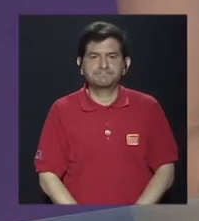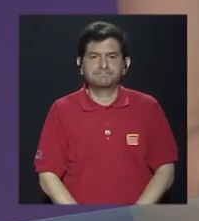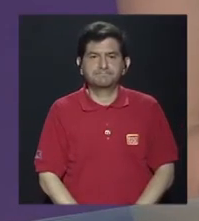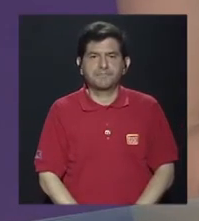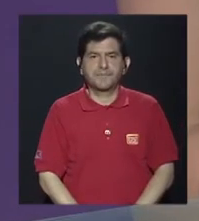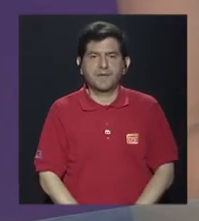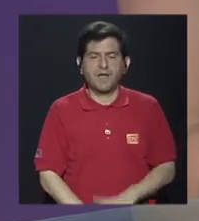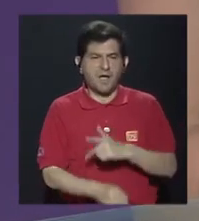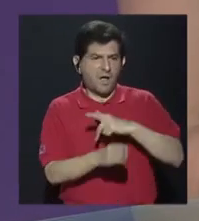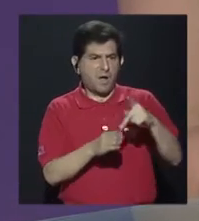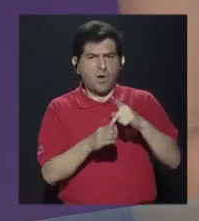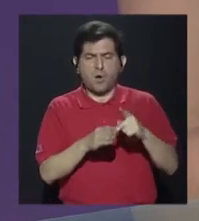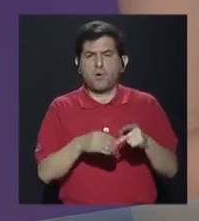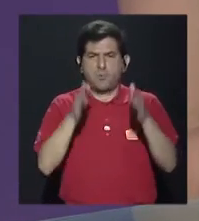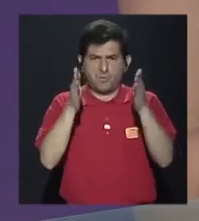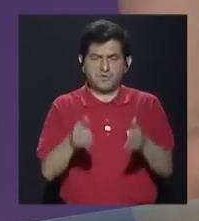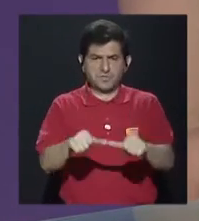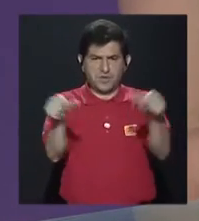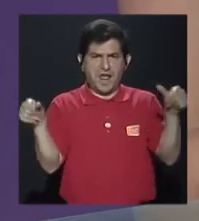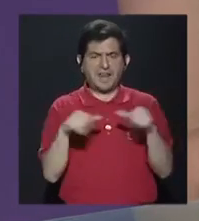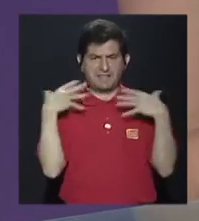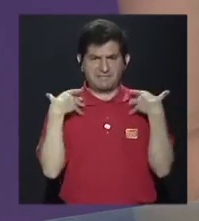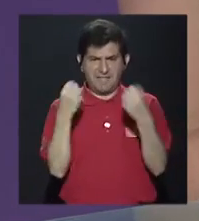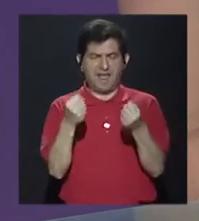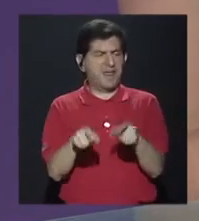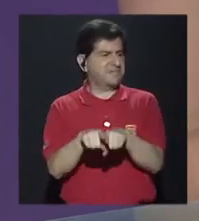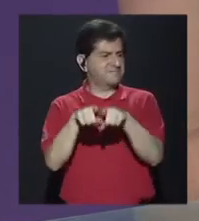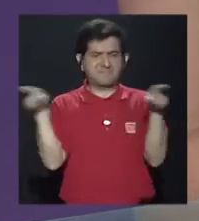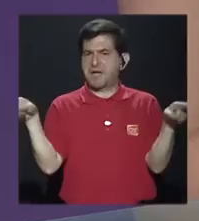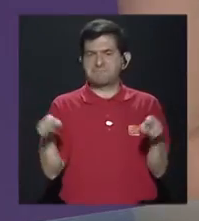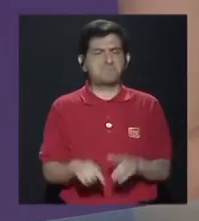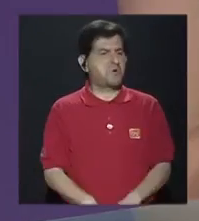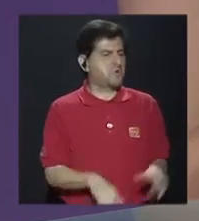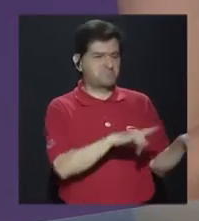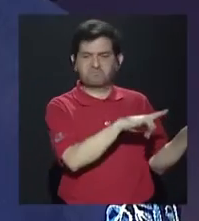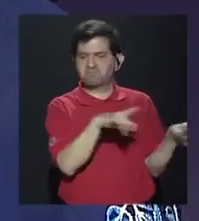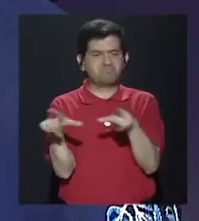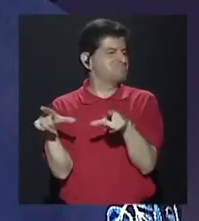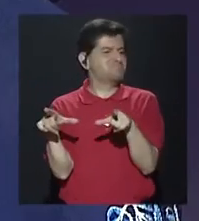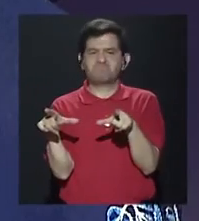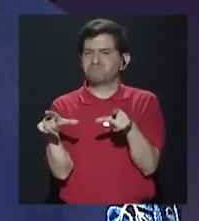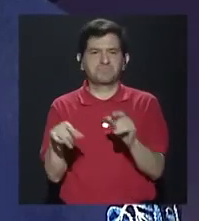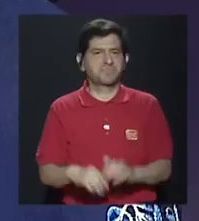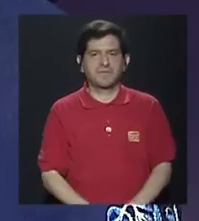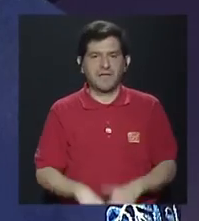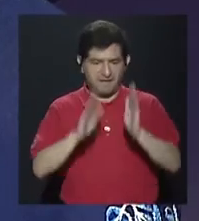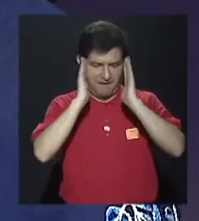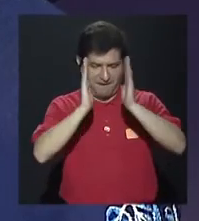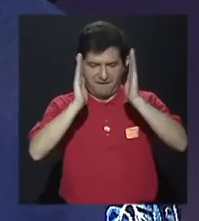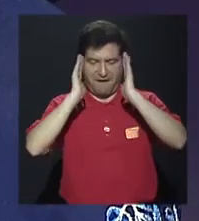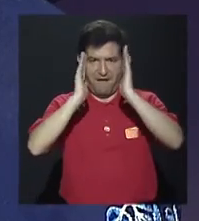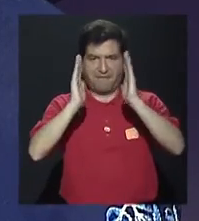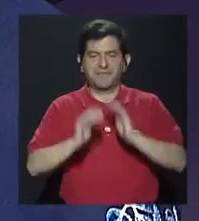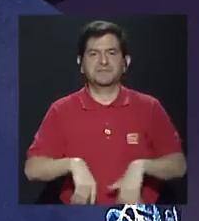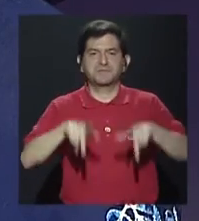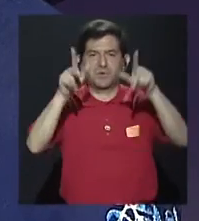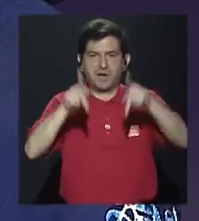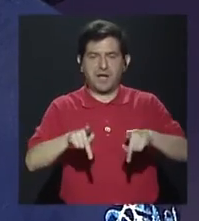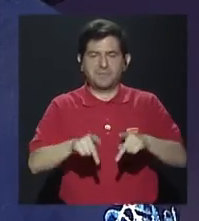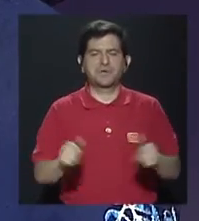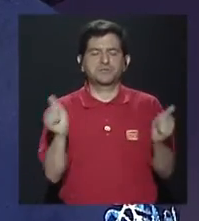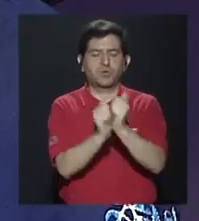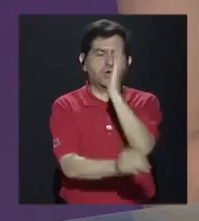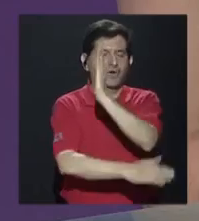Los profesionales en el campo de la salud tampoco están preparados para atender a personas